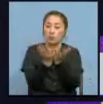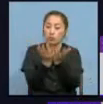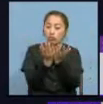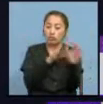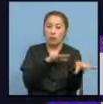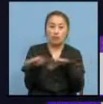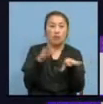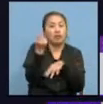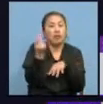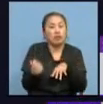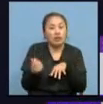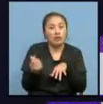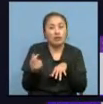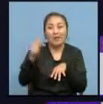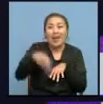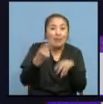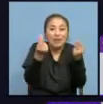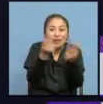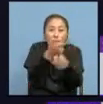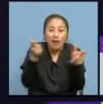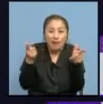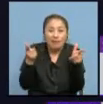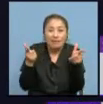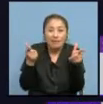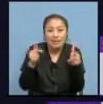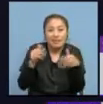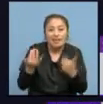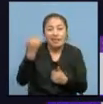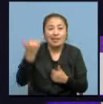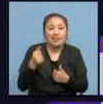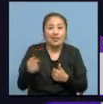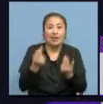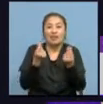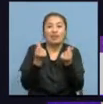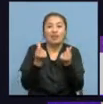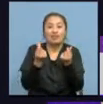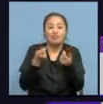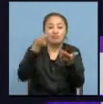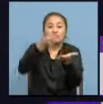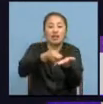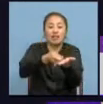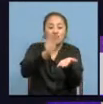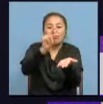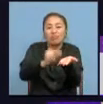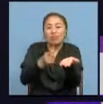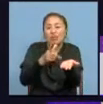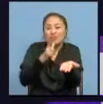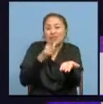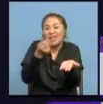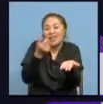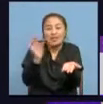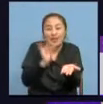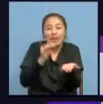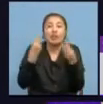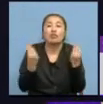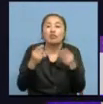con efectivo. No, aquí no hay. Y si lo hay, el efectivo no vale, no tiene valor en sí mismo. Entonces, lo que se maneja mucho